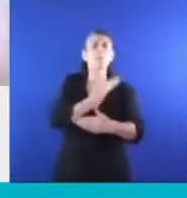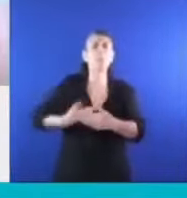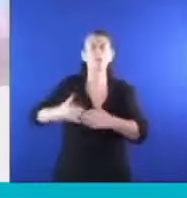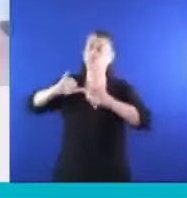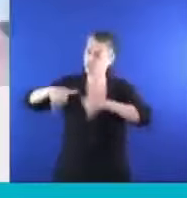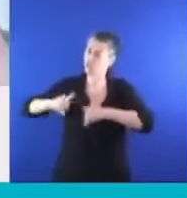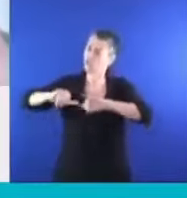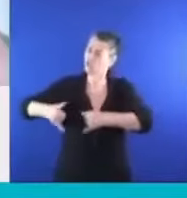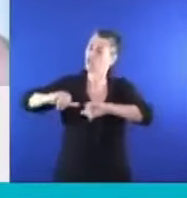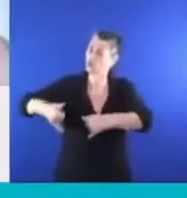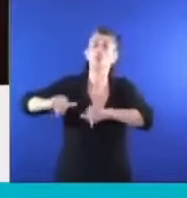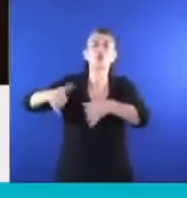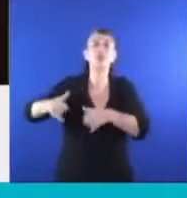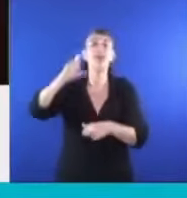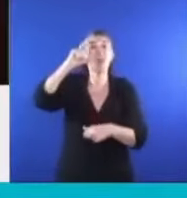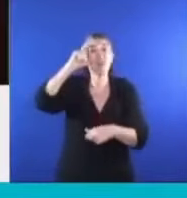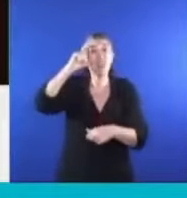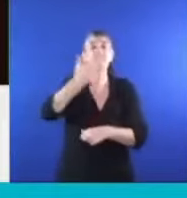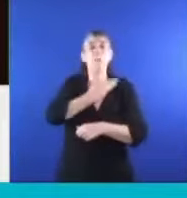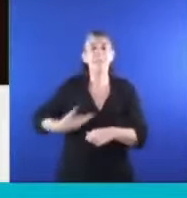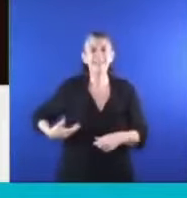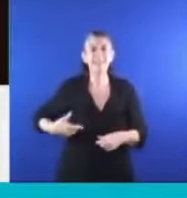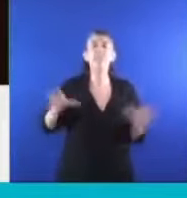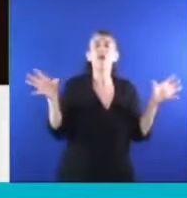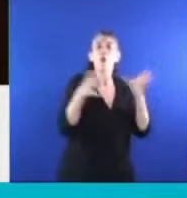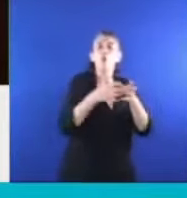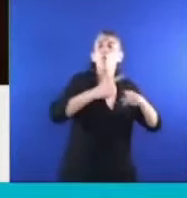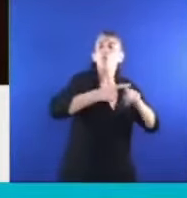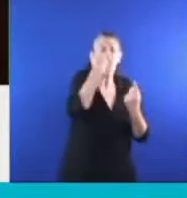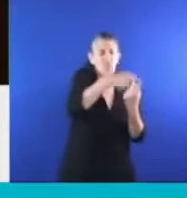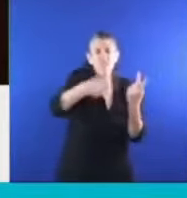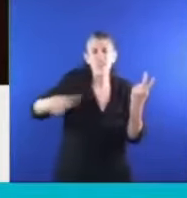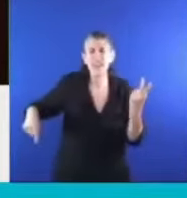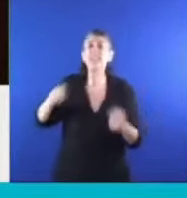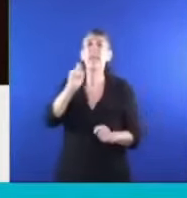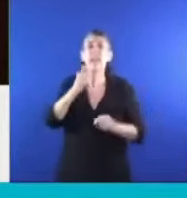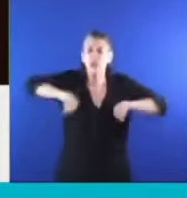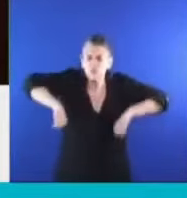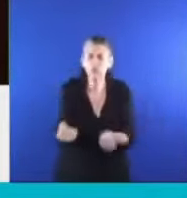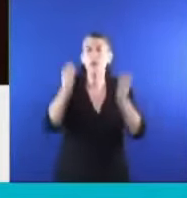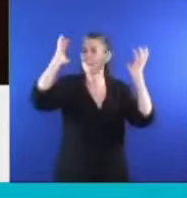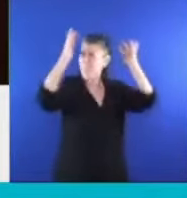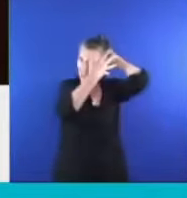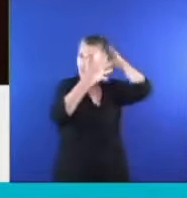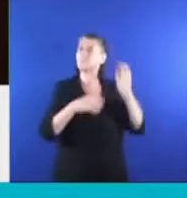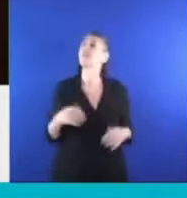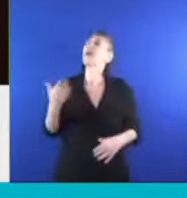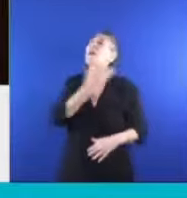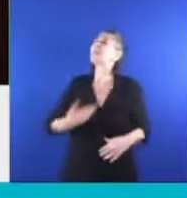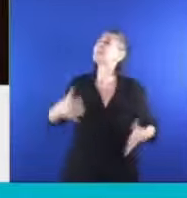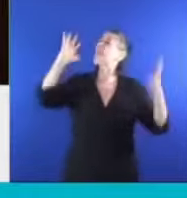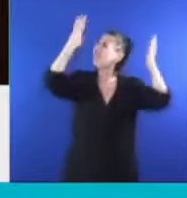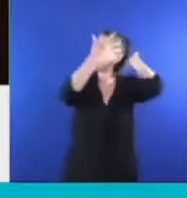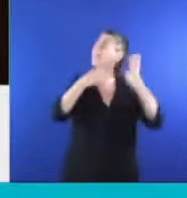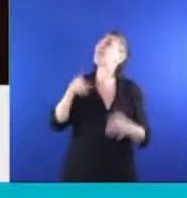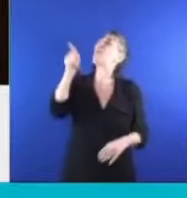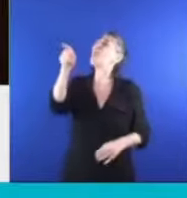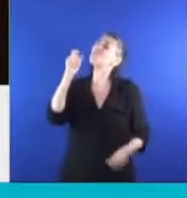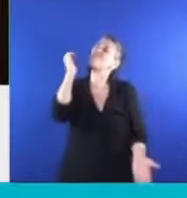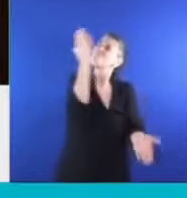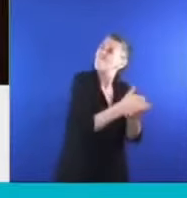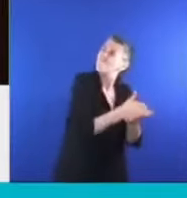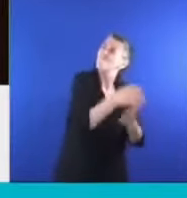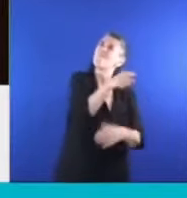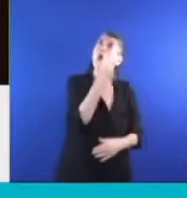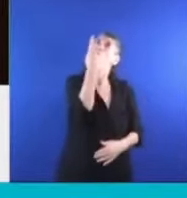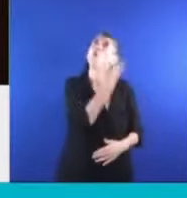1998. Lo canceló Milei. Presidente, sepa que no castiga así un gobernador ni un gobierno. Castiga a 400.000 docentes de